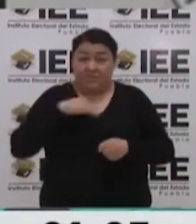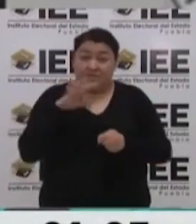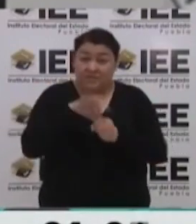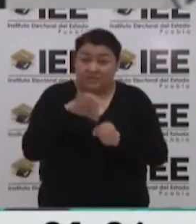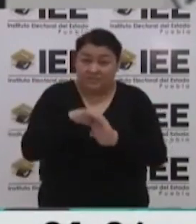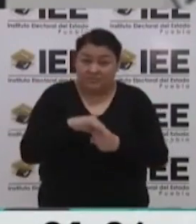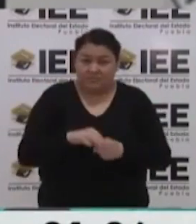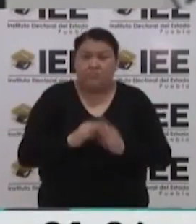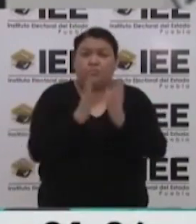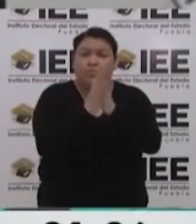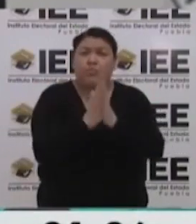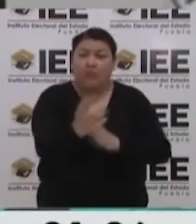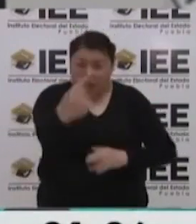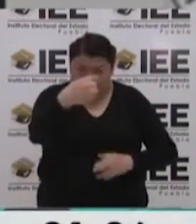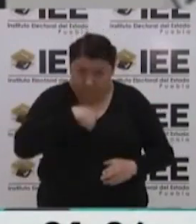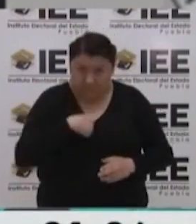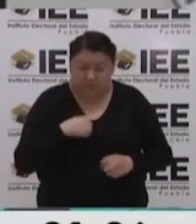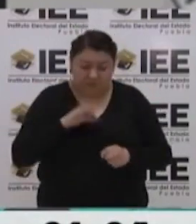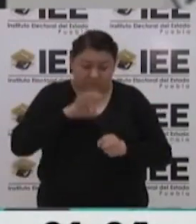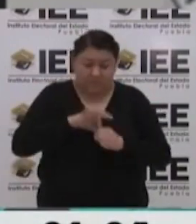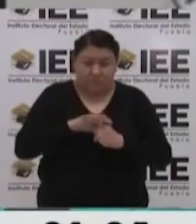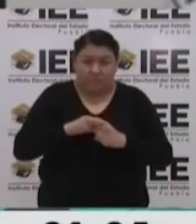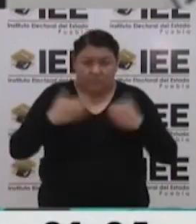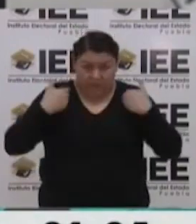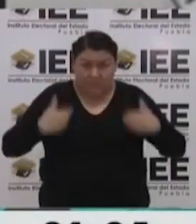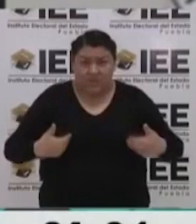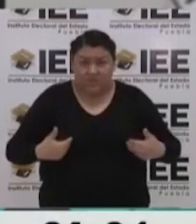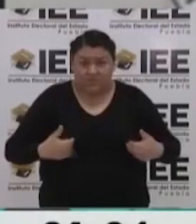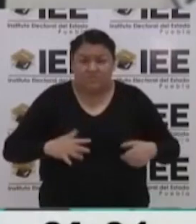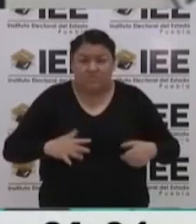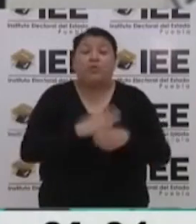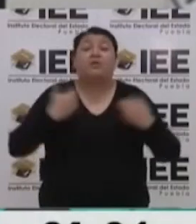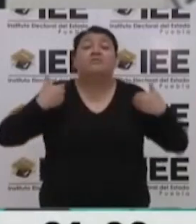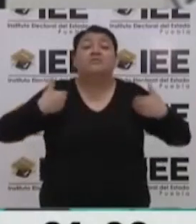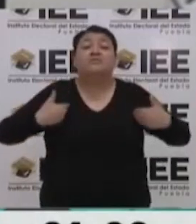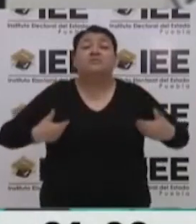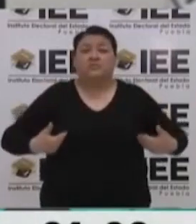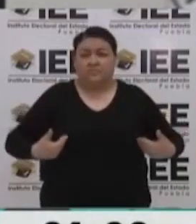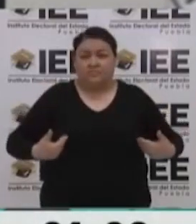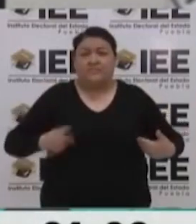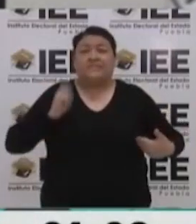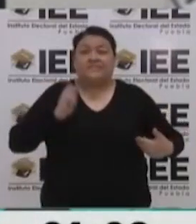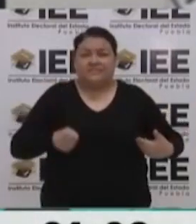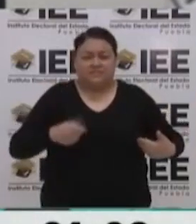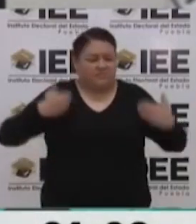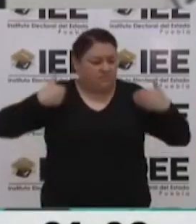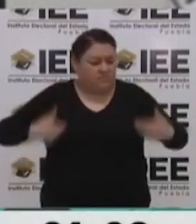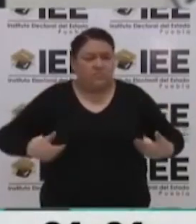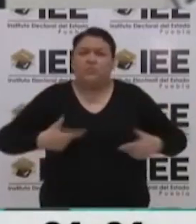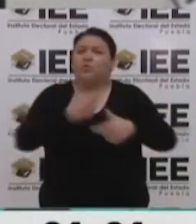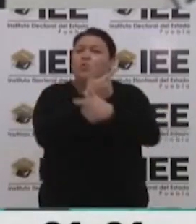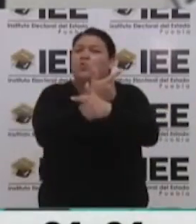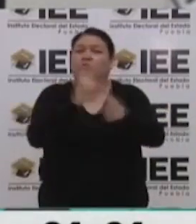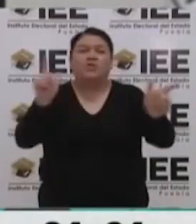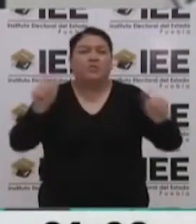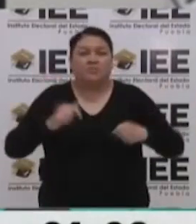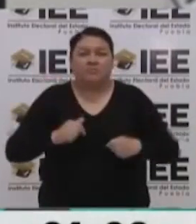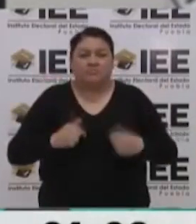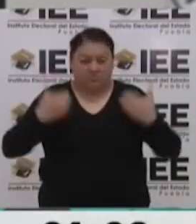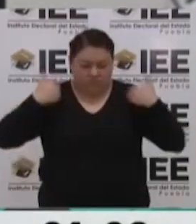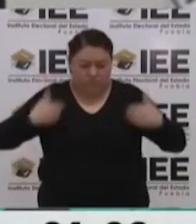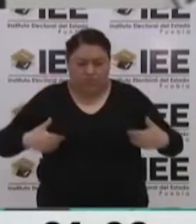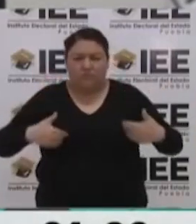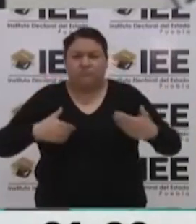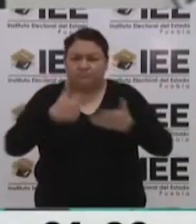yo te pido el voto por mí porque yo represento las libertades represento la inclusión